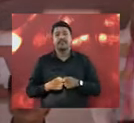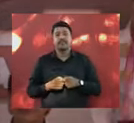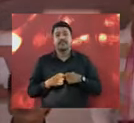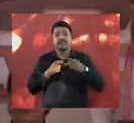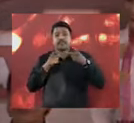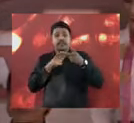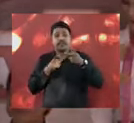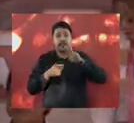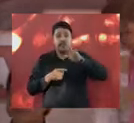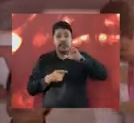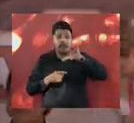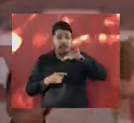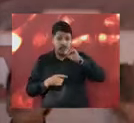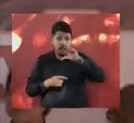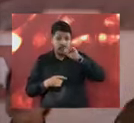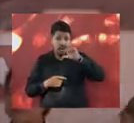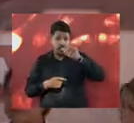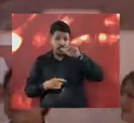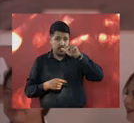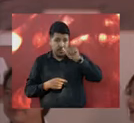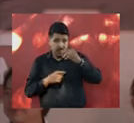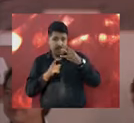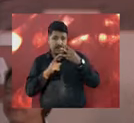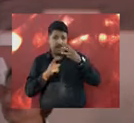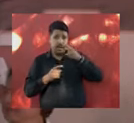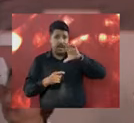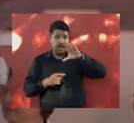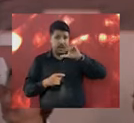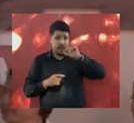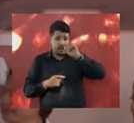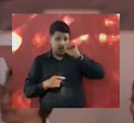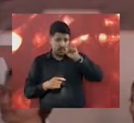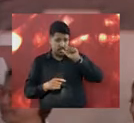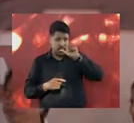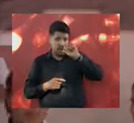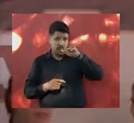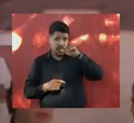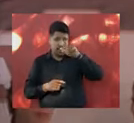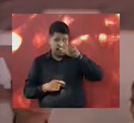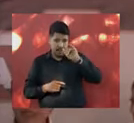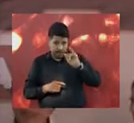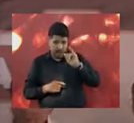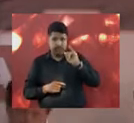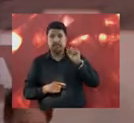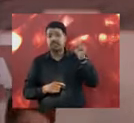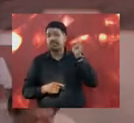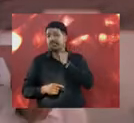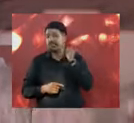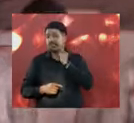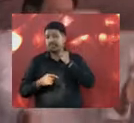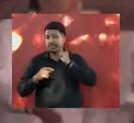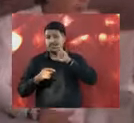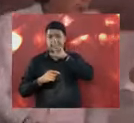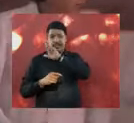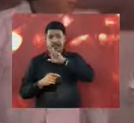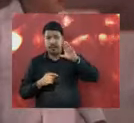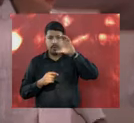Rocío Corona y Carlos Lomelí, senadores de la República.